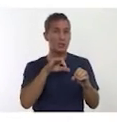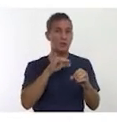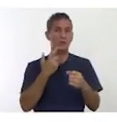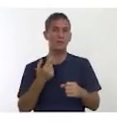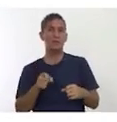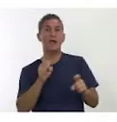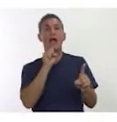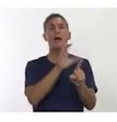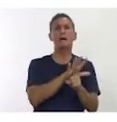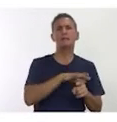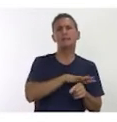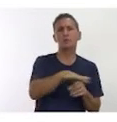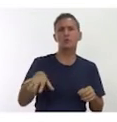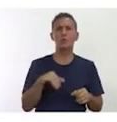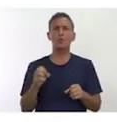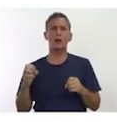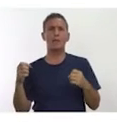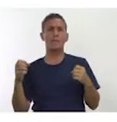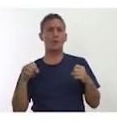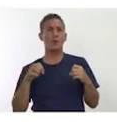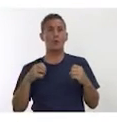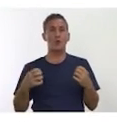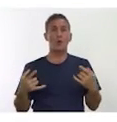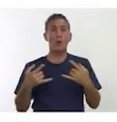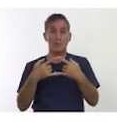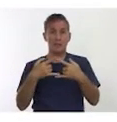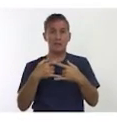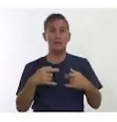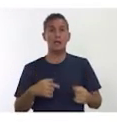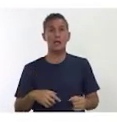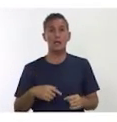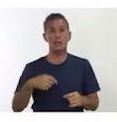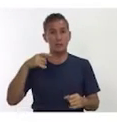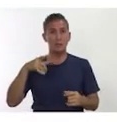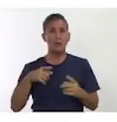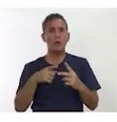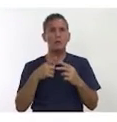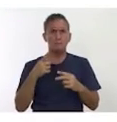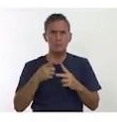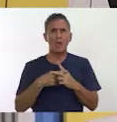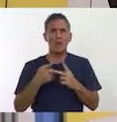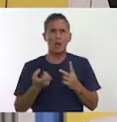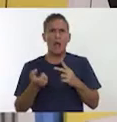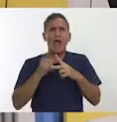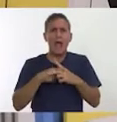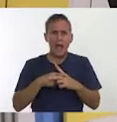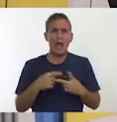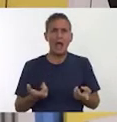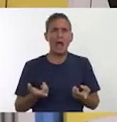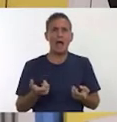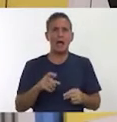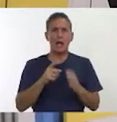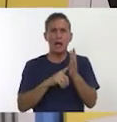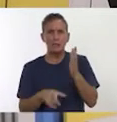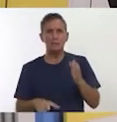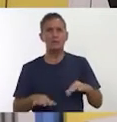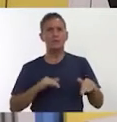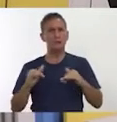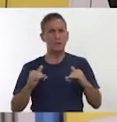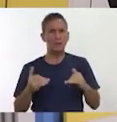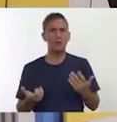inducida me dice que a partir de un campo magnético aparecerá corriente. Por supuesto que sí. Si movemos ese